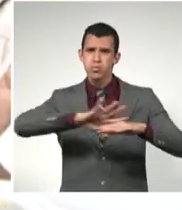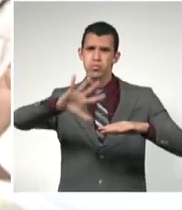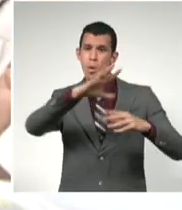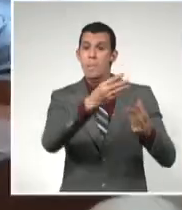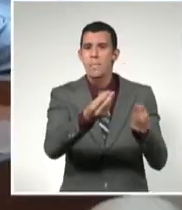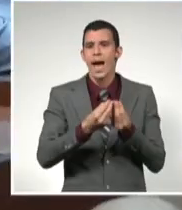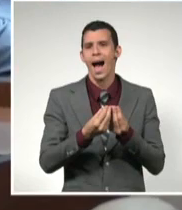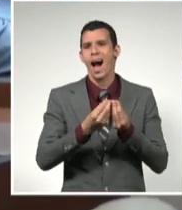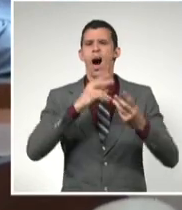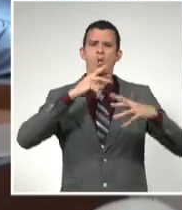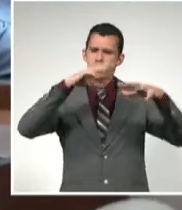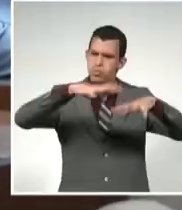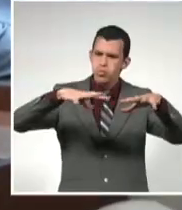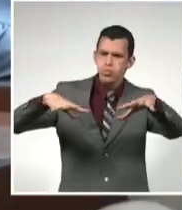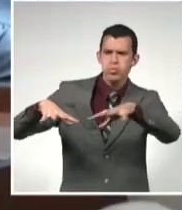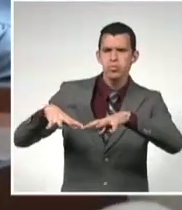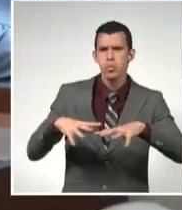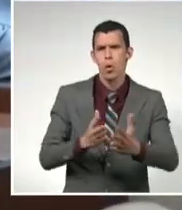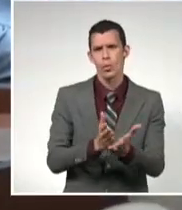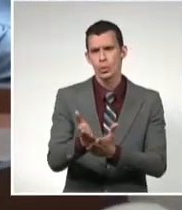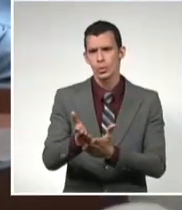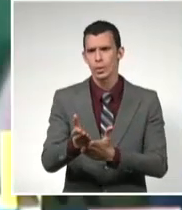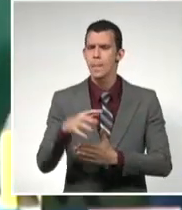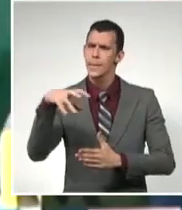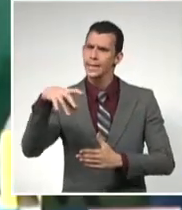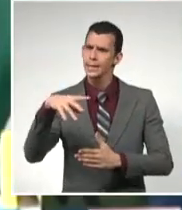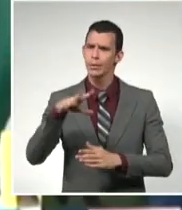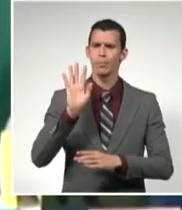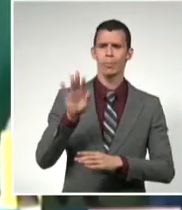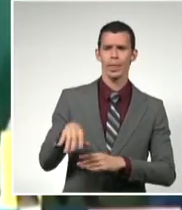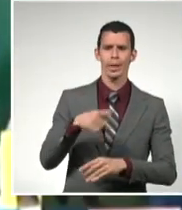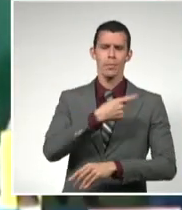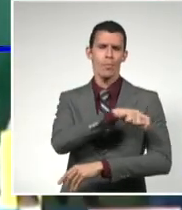para proteger a la población y los bienes materiales